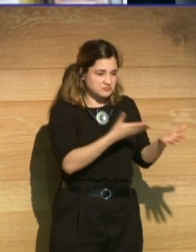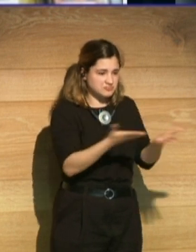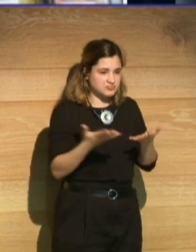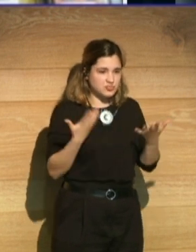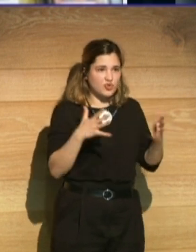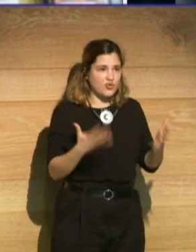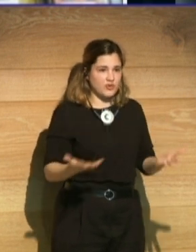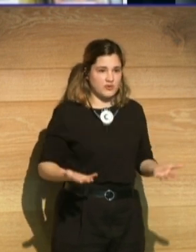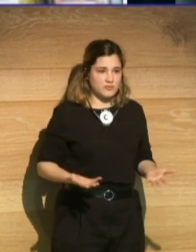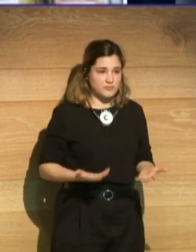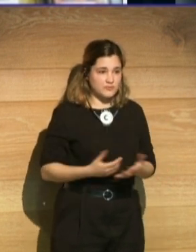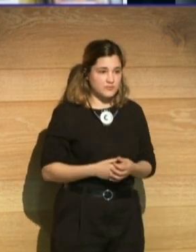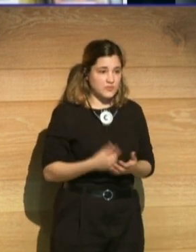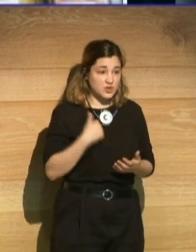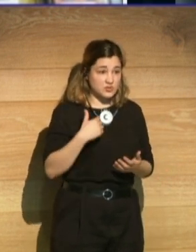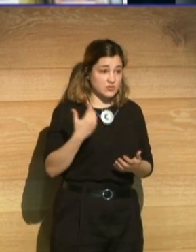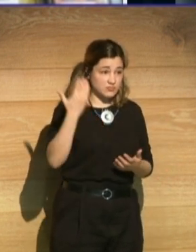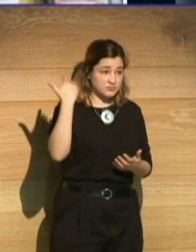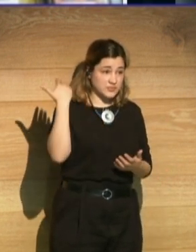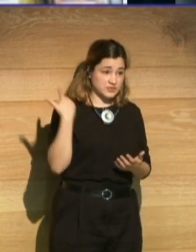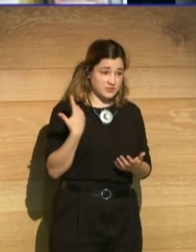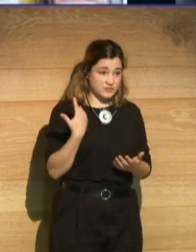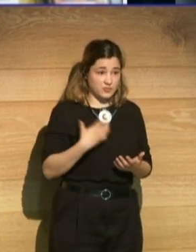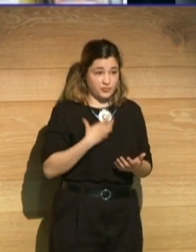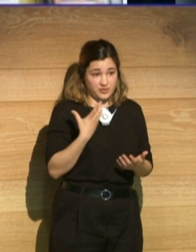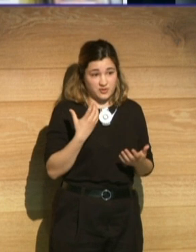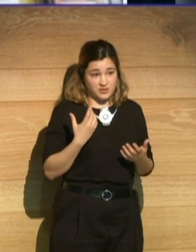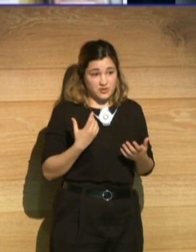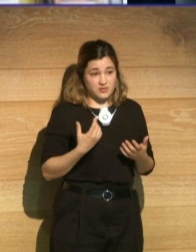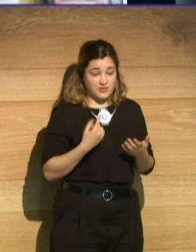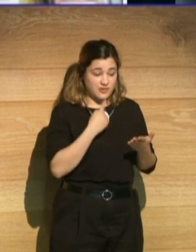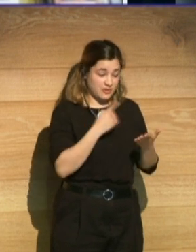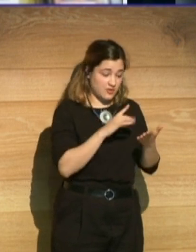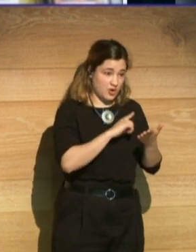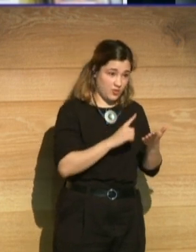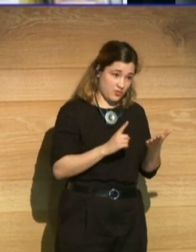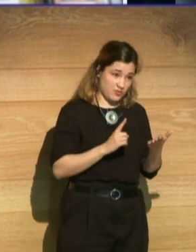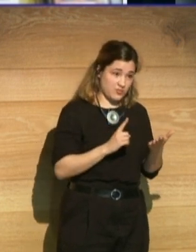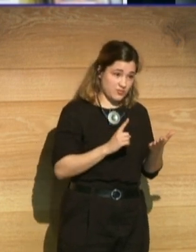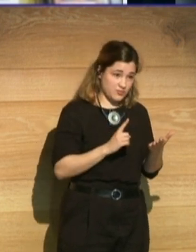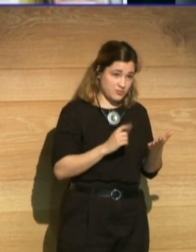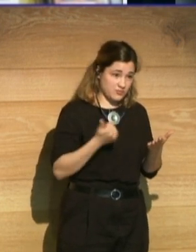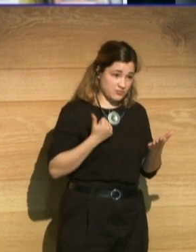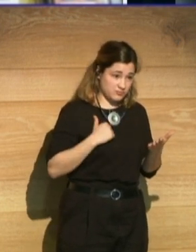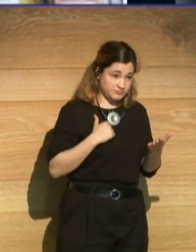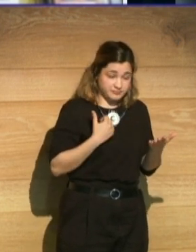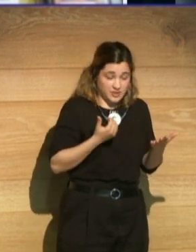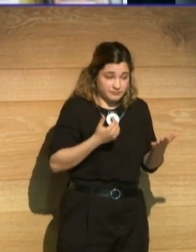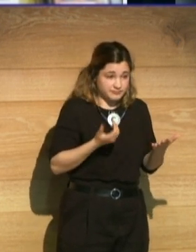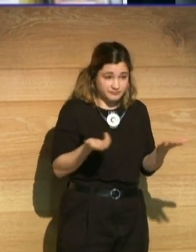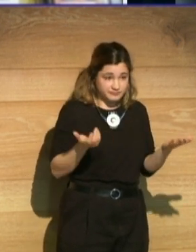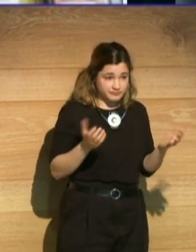¿Hubiera sido capaz de ser uno de los pocos que cruzaran el no apechugando con las consecuencias? Y